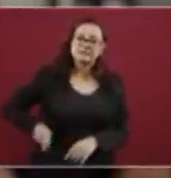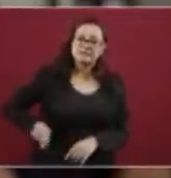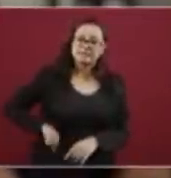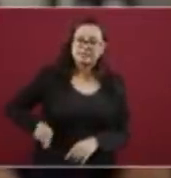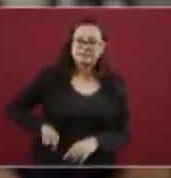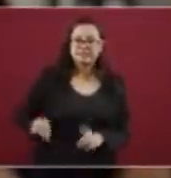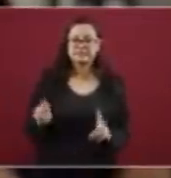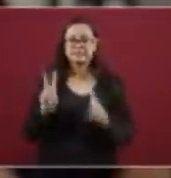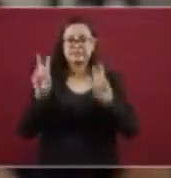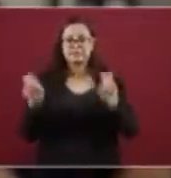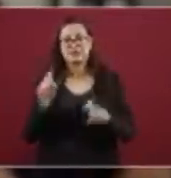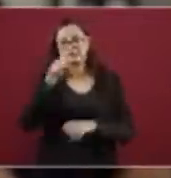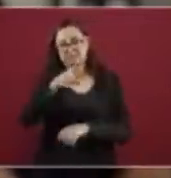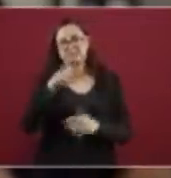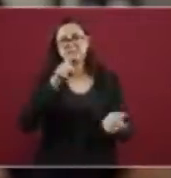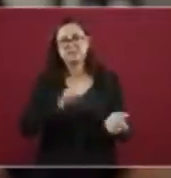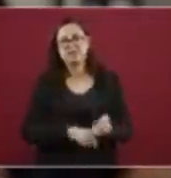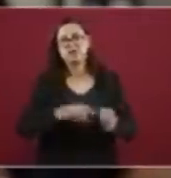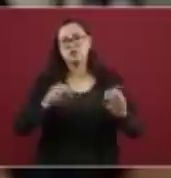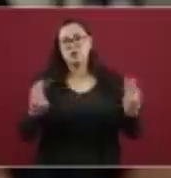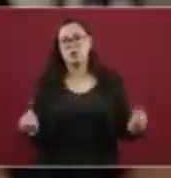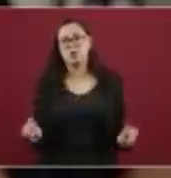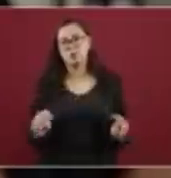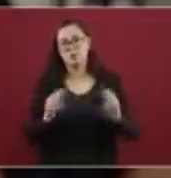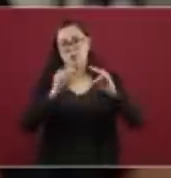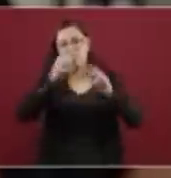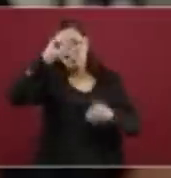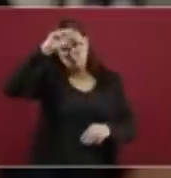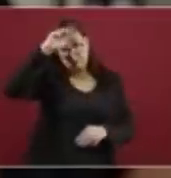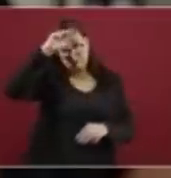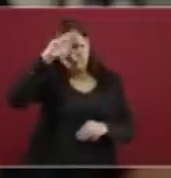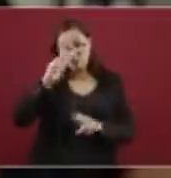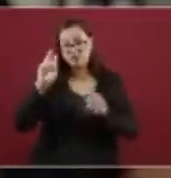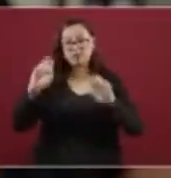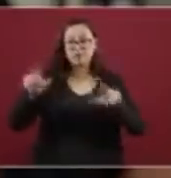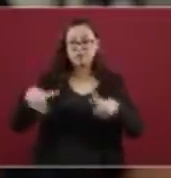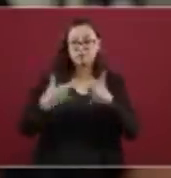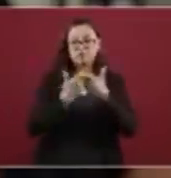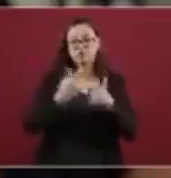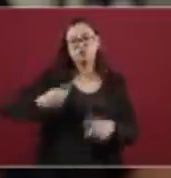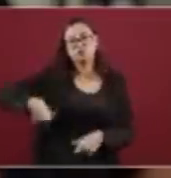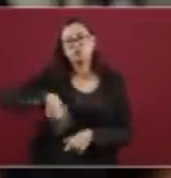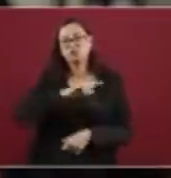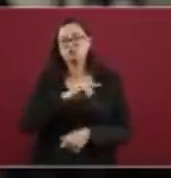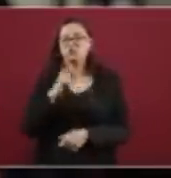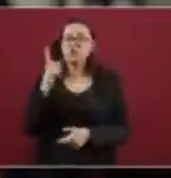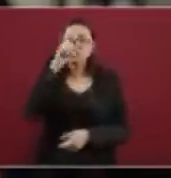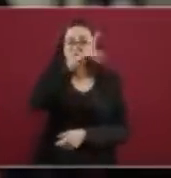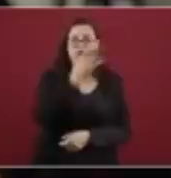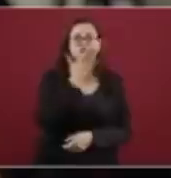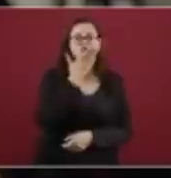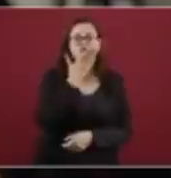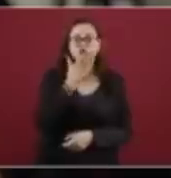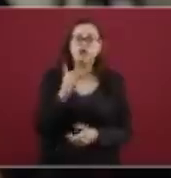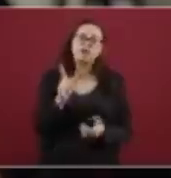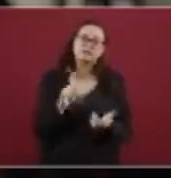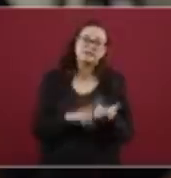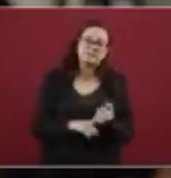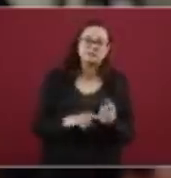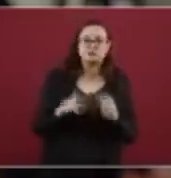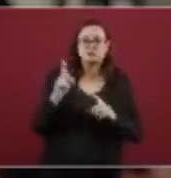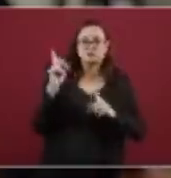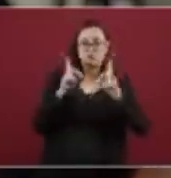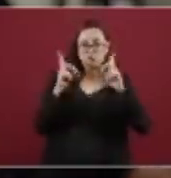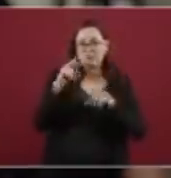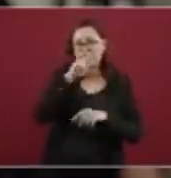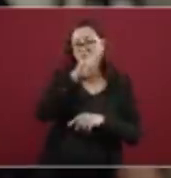principal estado minero del país. Ahorita abordó usted el tema del fondo minero. Y tenemos la inquietud en Sonora, creo que también se ha planteado en Chihuahua en particular,